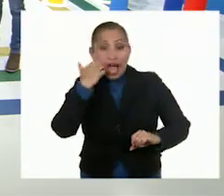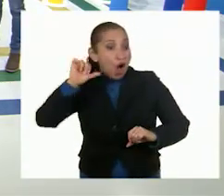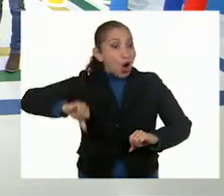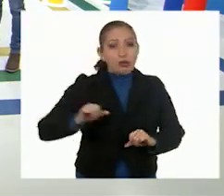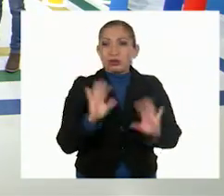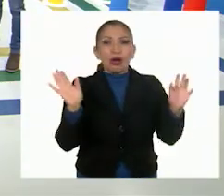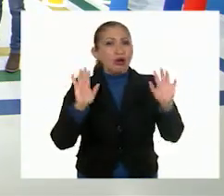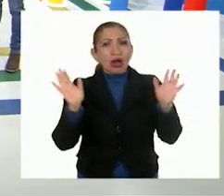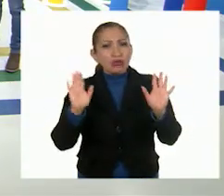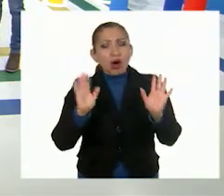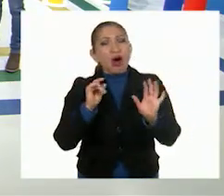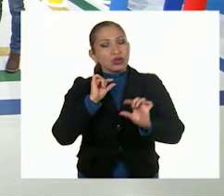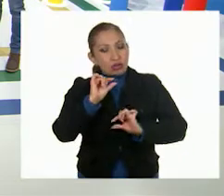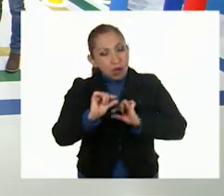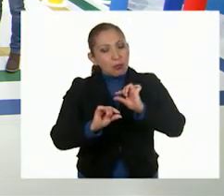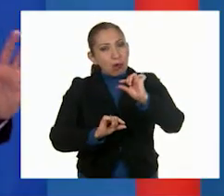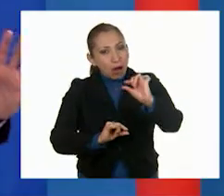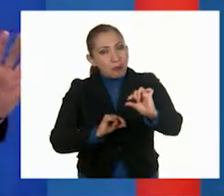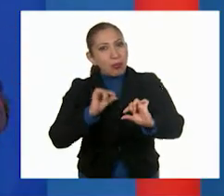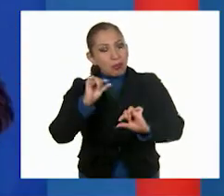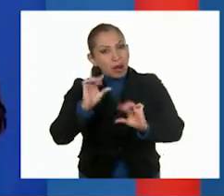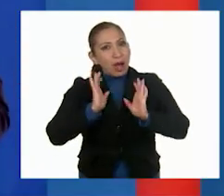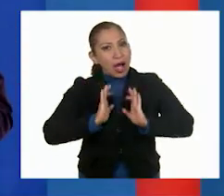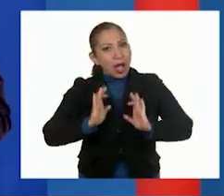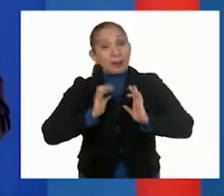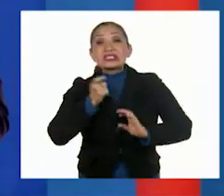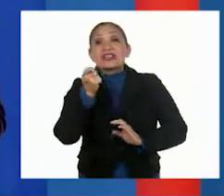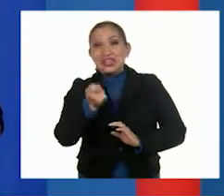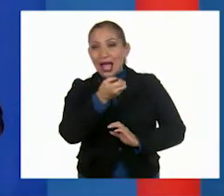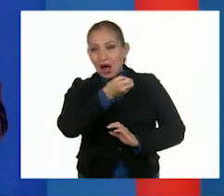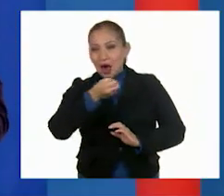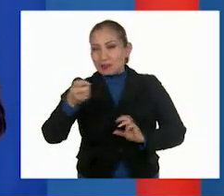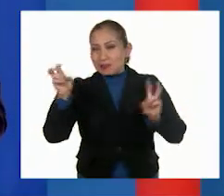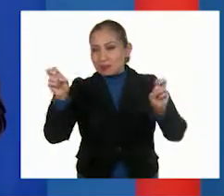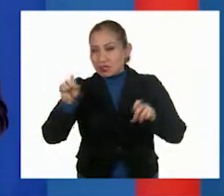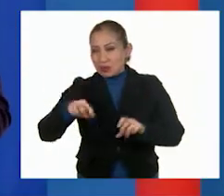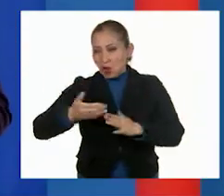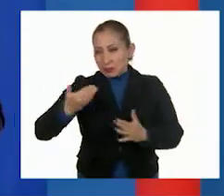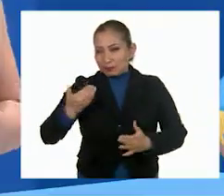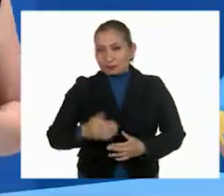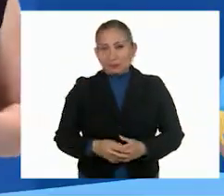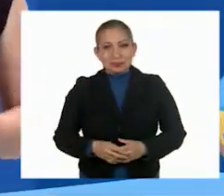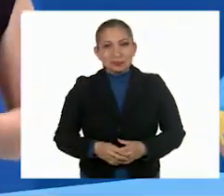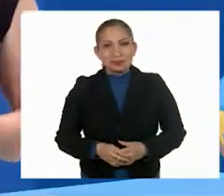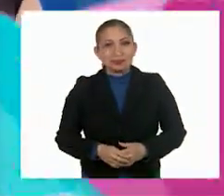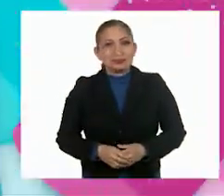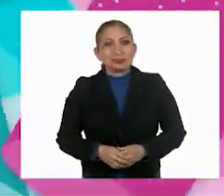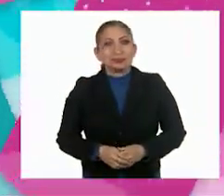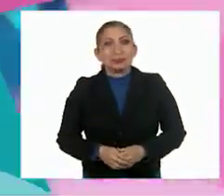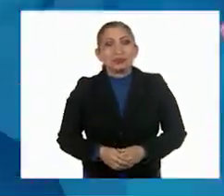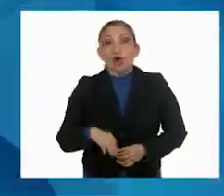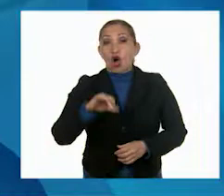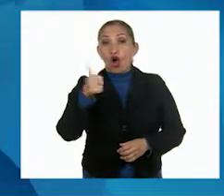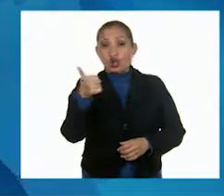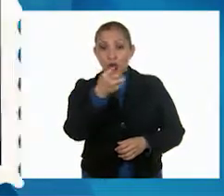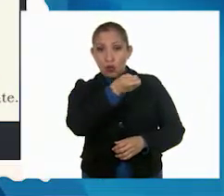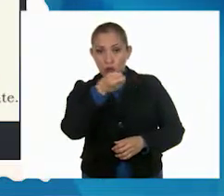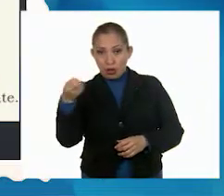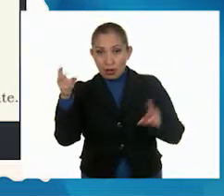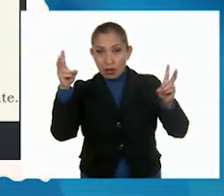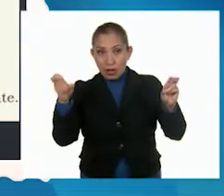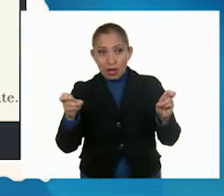a salir mejor. Todo en su momento, con calma. Así es. Ya tenía, Raulito, muy bien. El siguiente